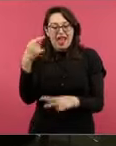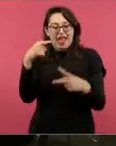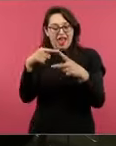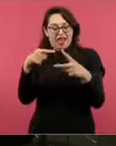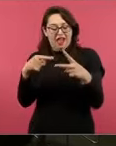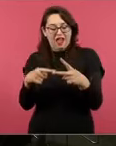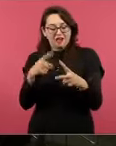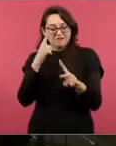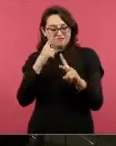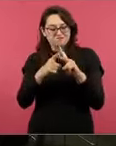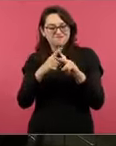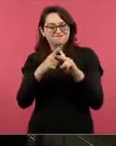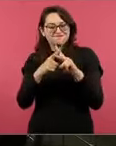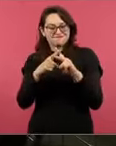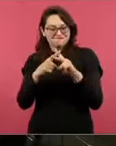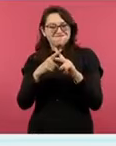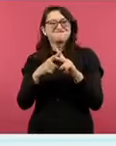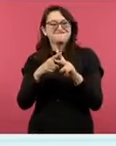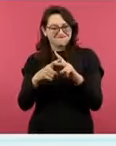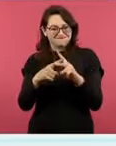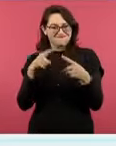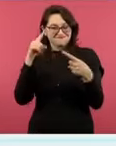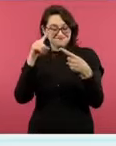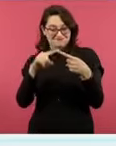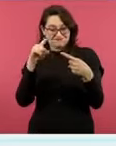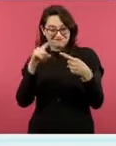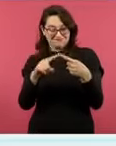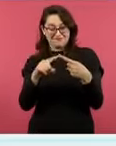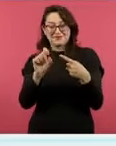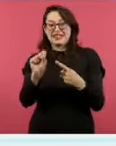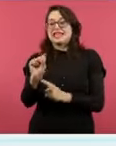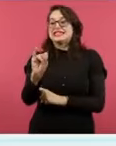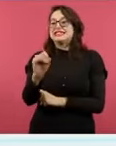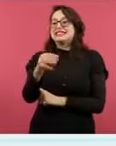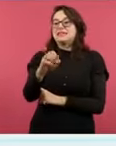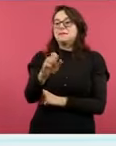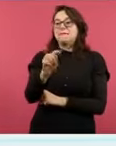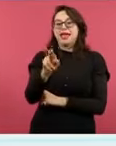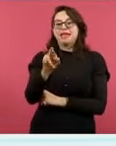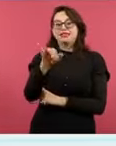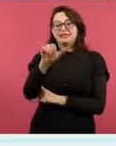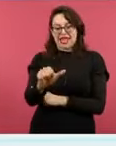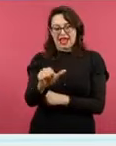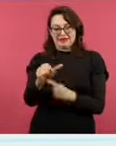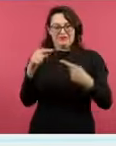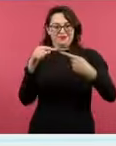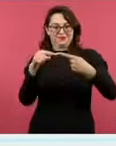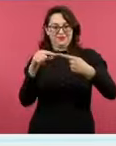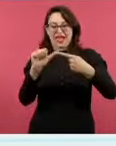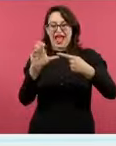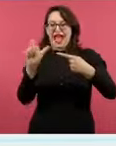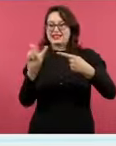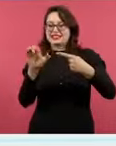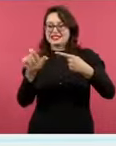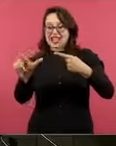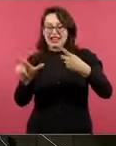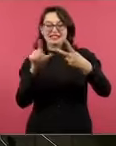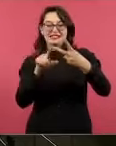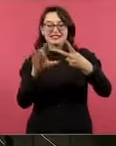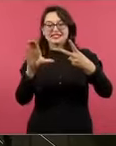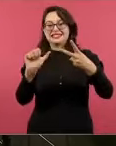conceptos matemáticos, que son simetría axial y simetría central.